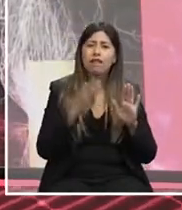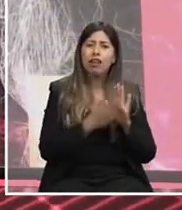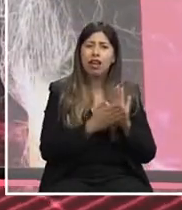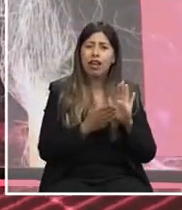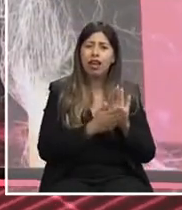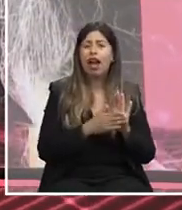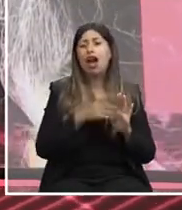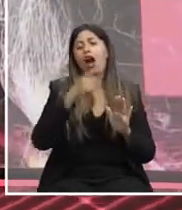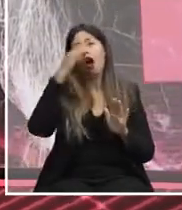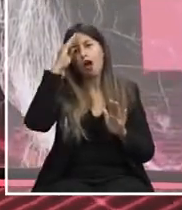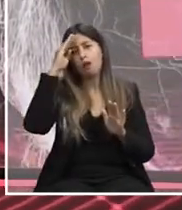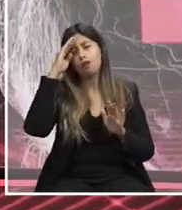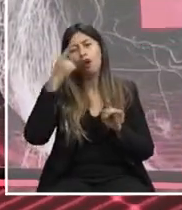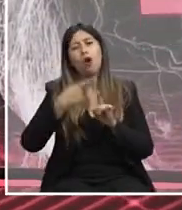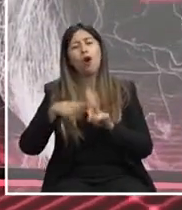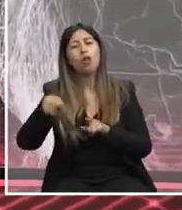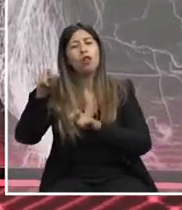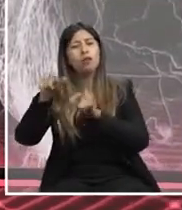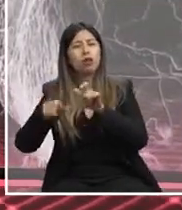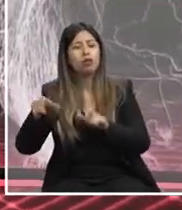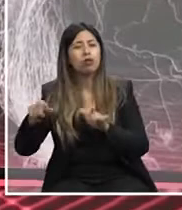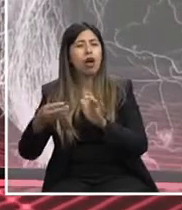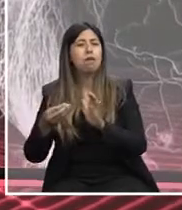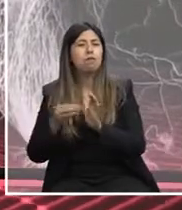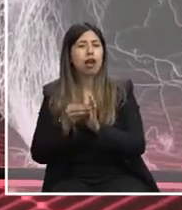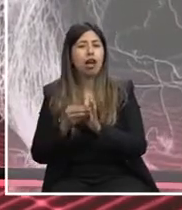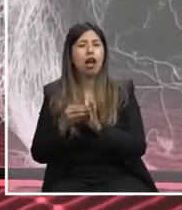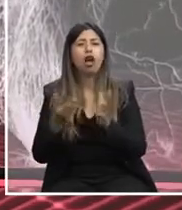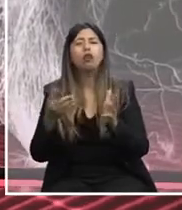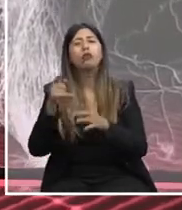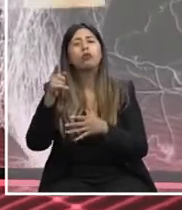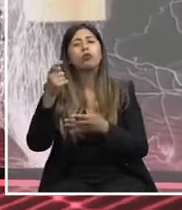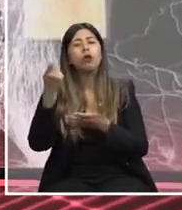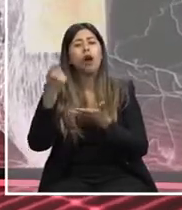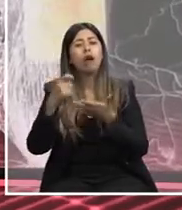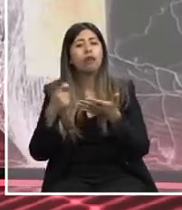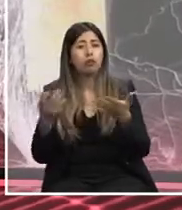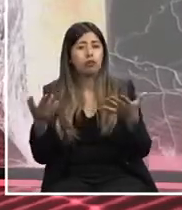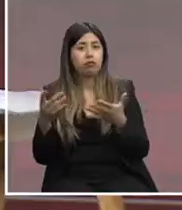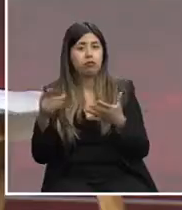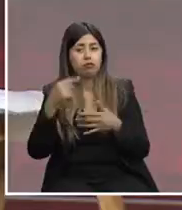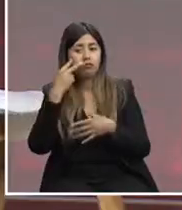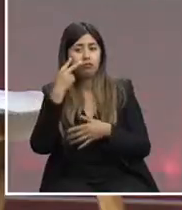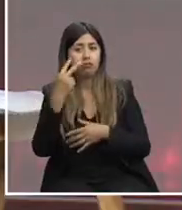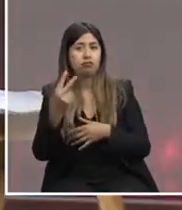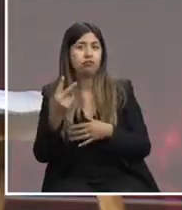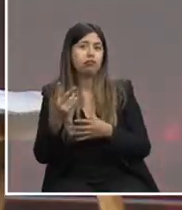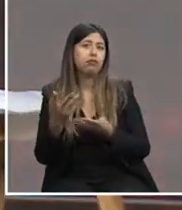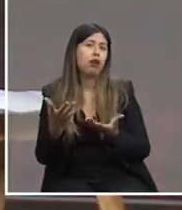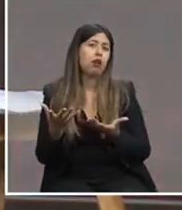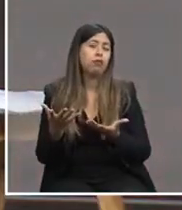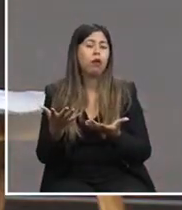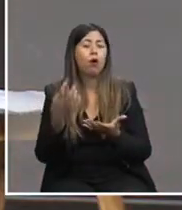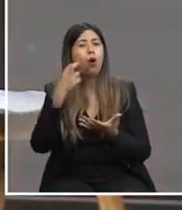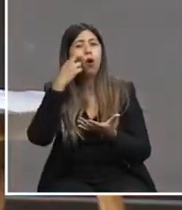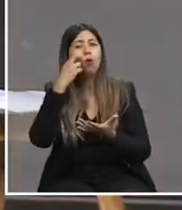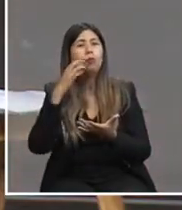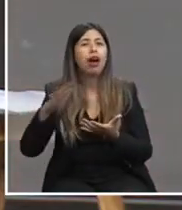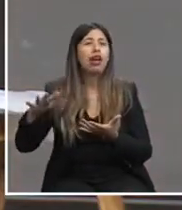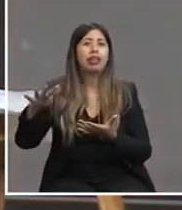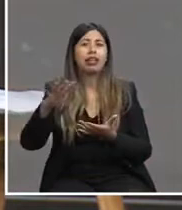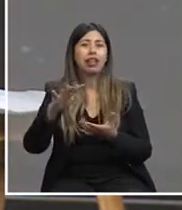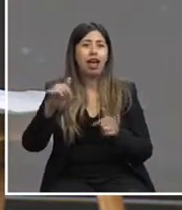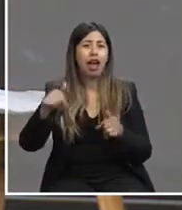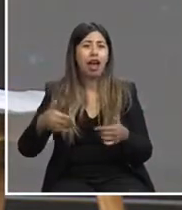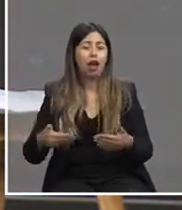saben más que nosotros? ¿Cómo evalúas ese momento que finalmente podríamos ver como un buen momento de la humanidad a la luz de este